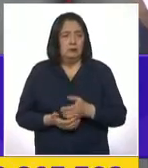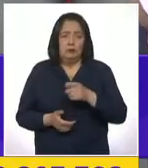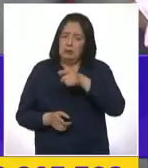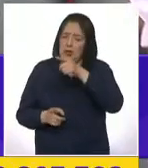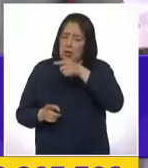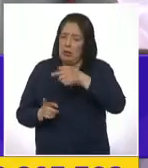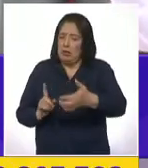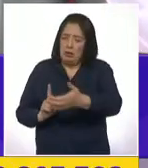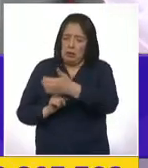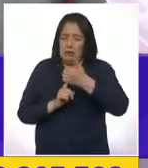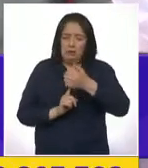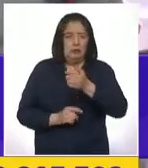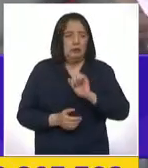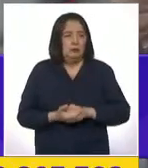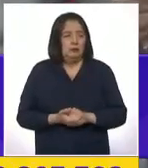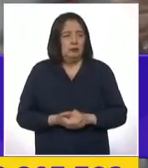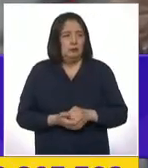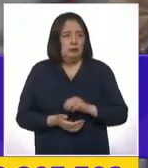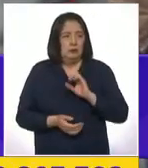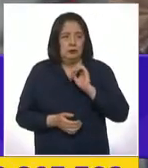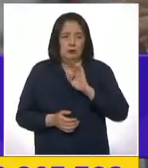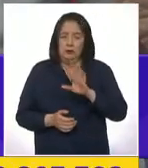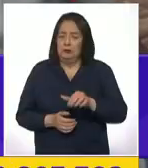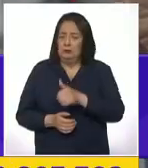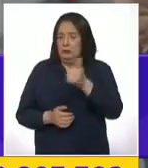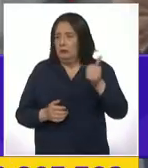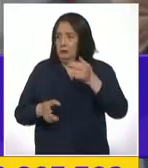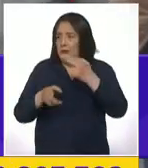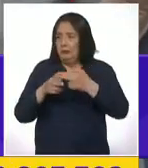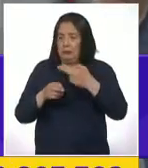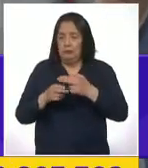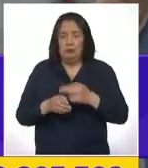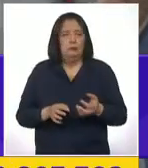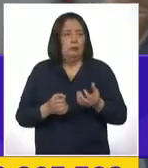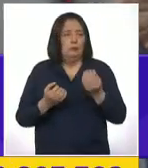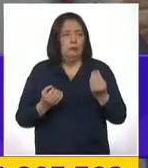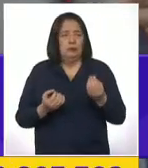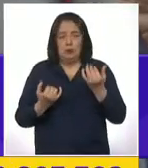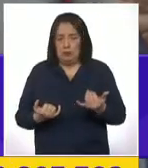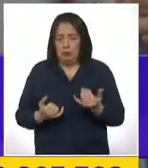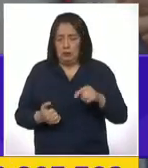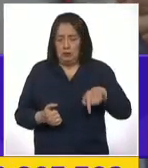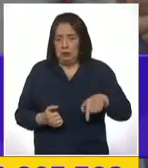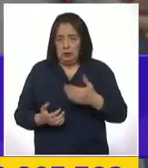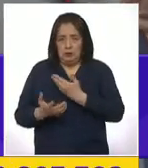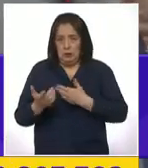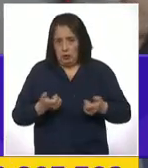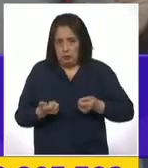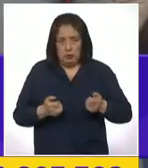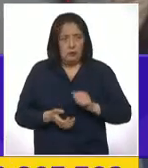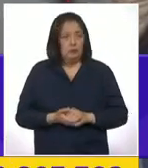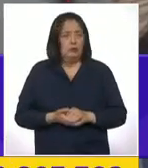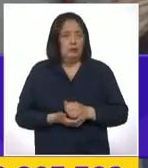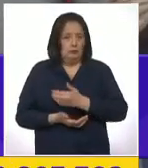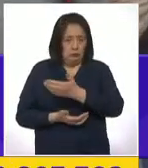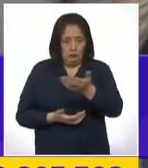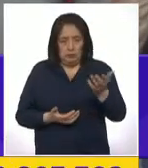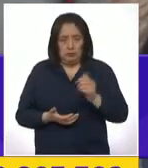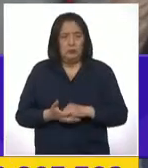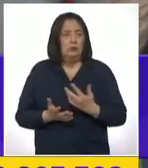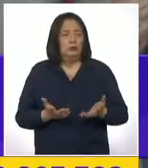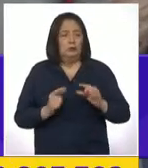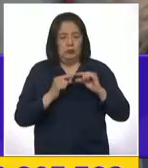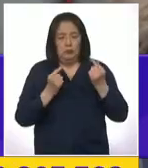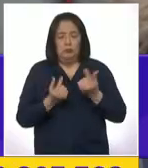sindicados por secuestro y tildados de otras formas, porque hoy en día en este gobierno, compañeros, las